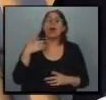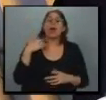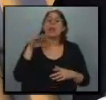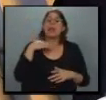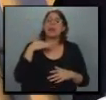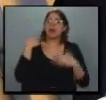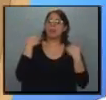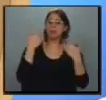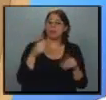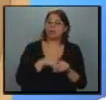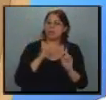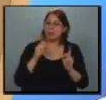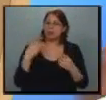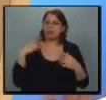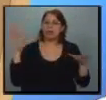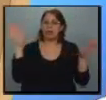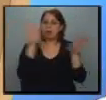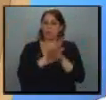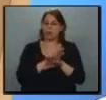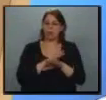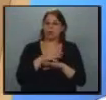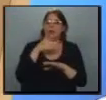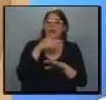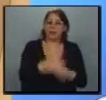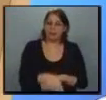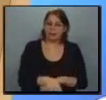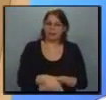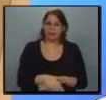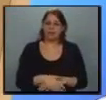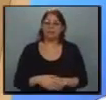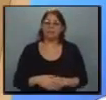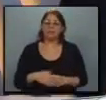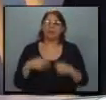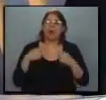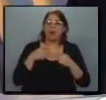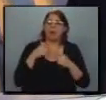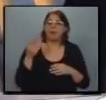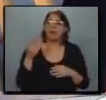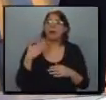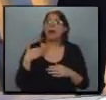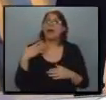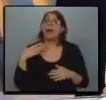ese momento para sorprenderlo y obligarlo a uno a volver a ingresar a su domicilio. Uh-huh.